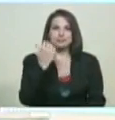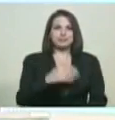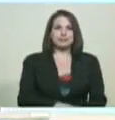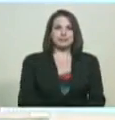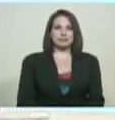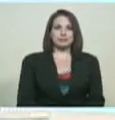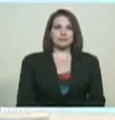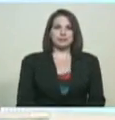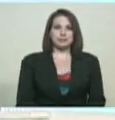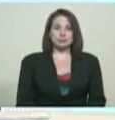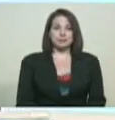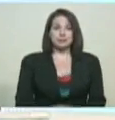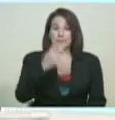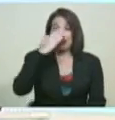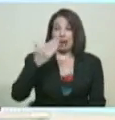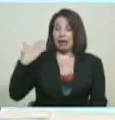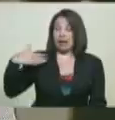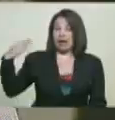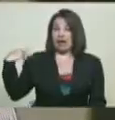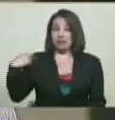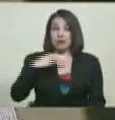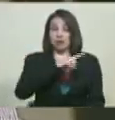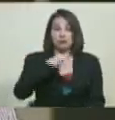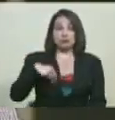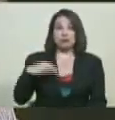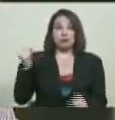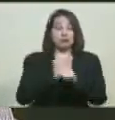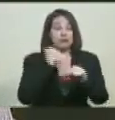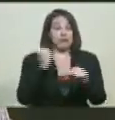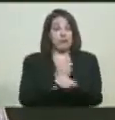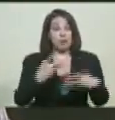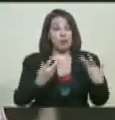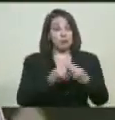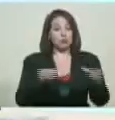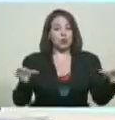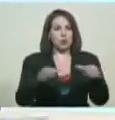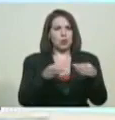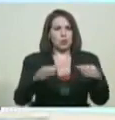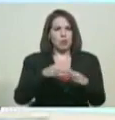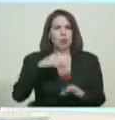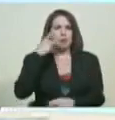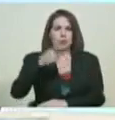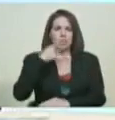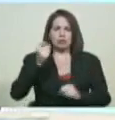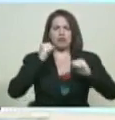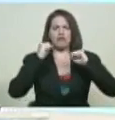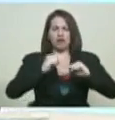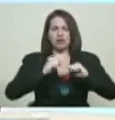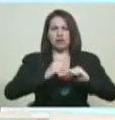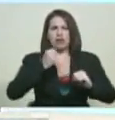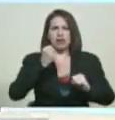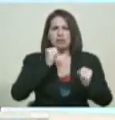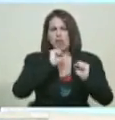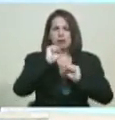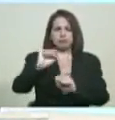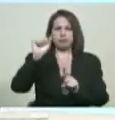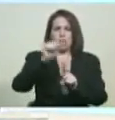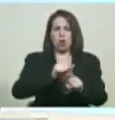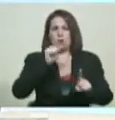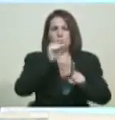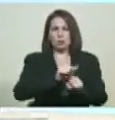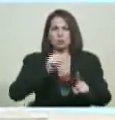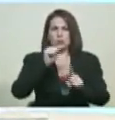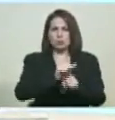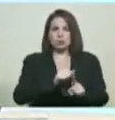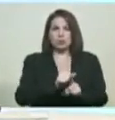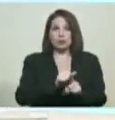los que venimos de militar en organizaciones políticas de resistencia de lucha que